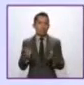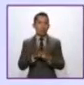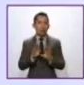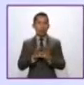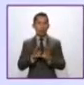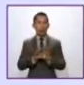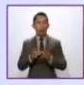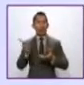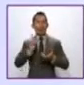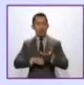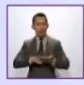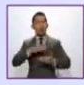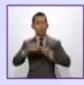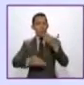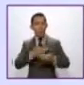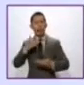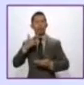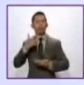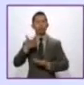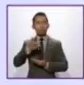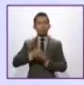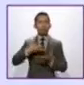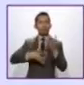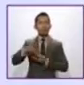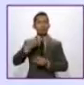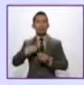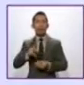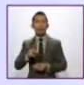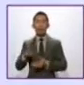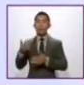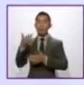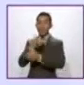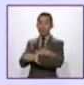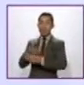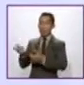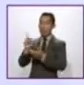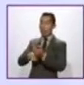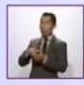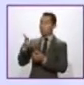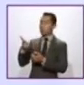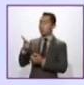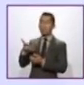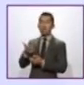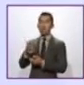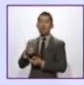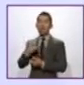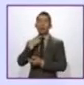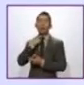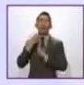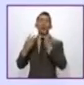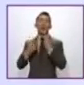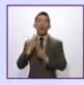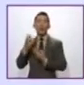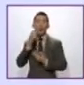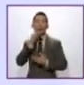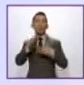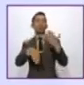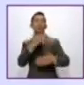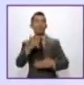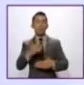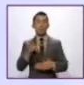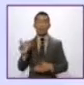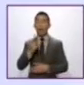ni desarrollo económico si la economía de las familias va en detrimento. Si se reducen los costos del